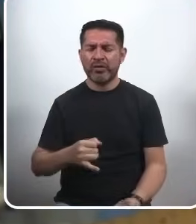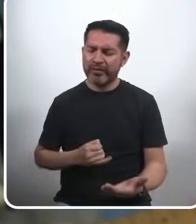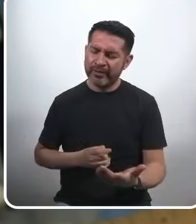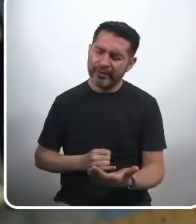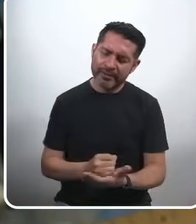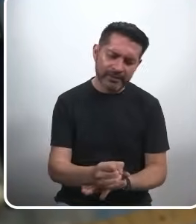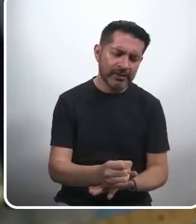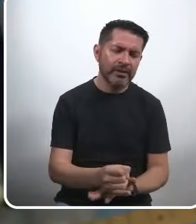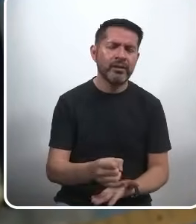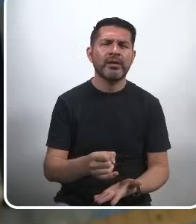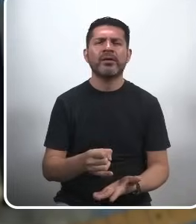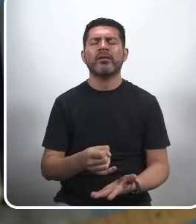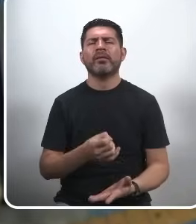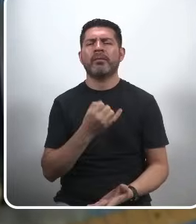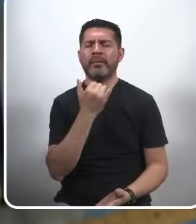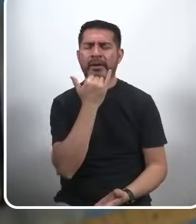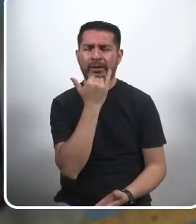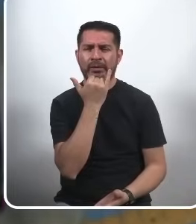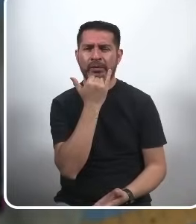Yo hoy perdono.